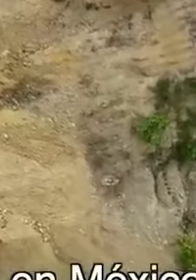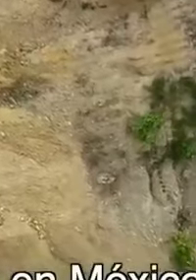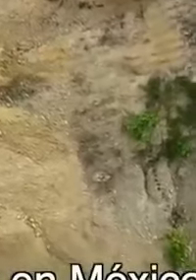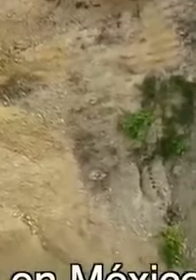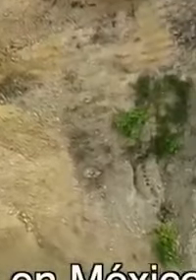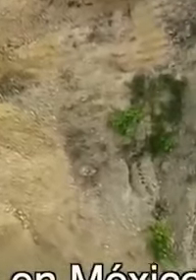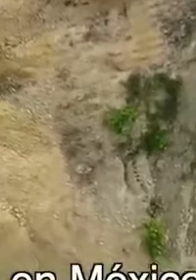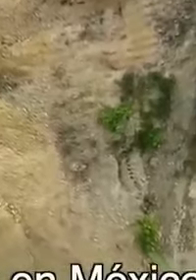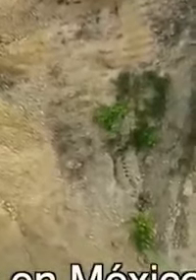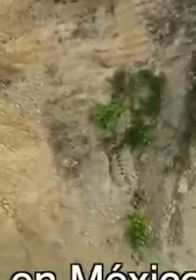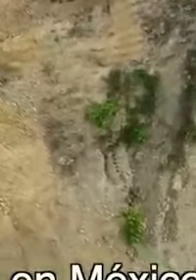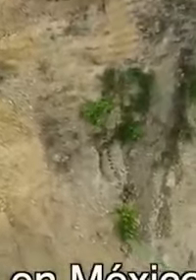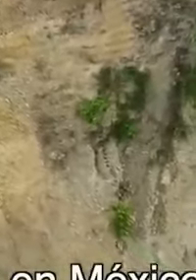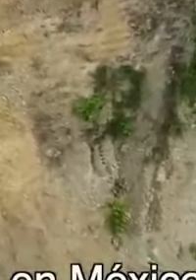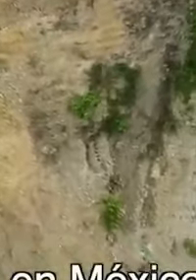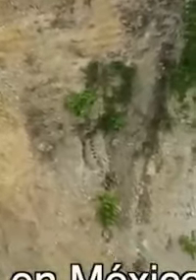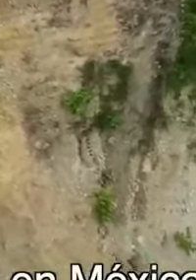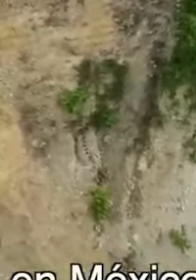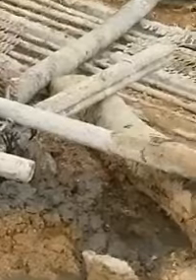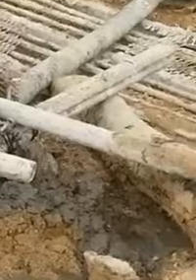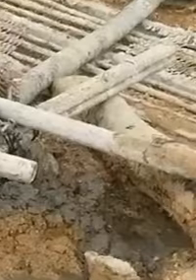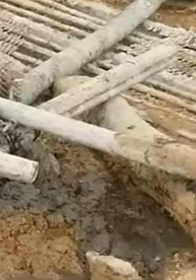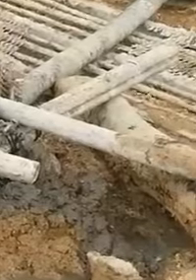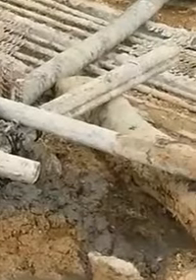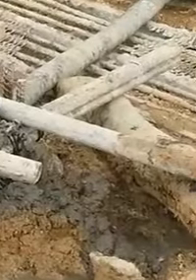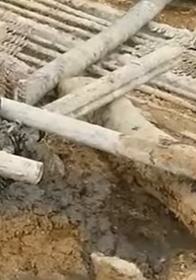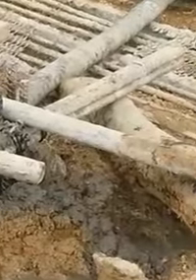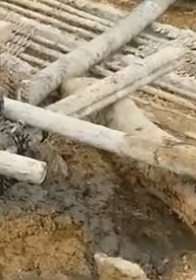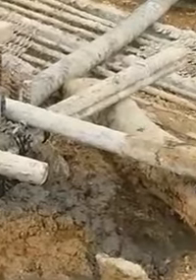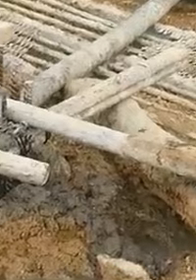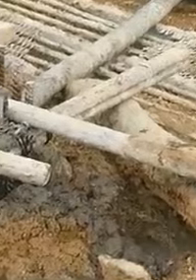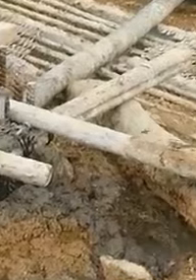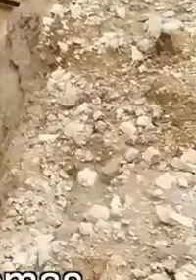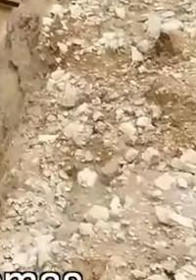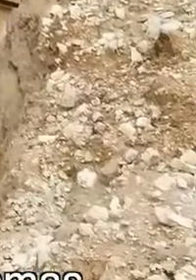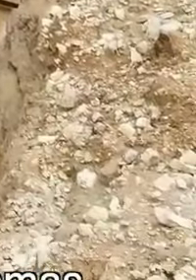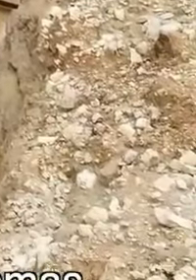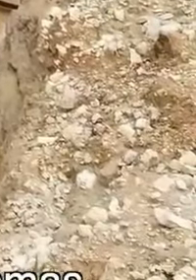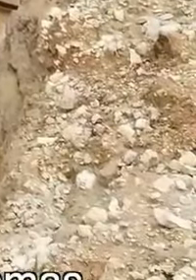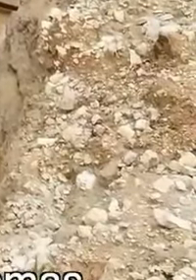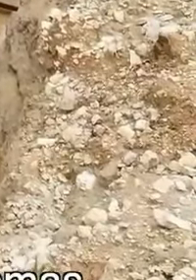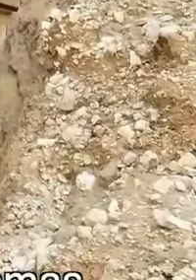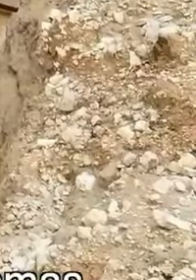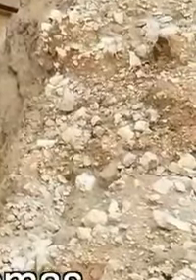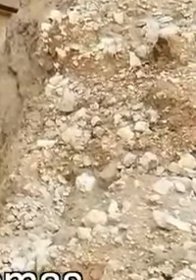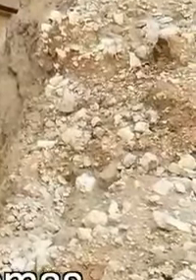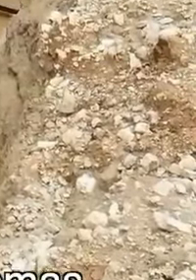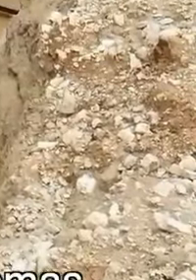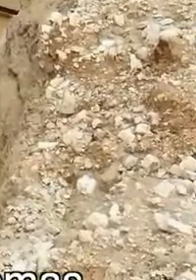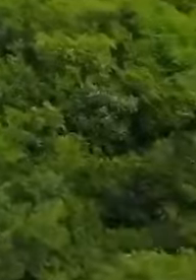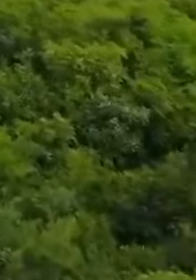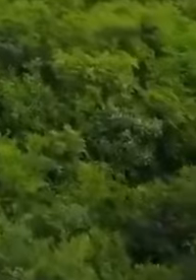Tren Maya es el proyecto de infraestructura en México que tendrá más pasos de fauna, con los cuales se reconectarán ecosistemas y se cuidará